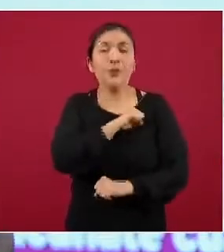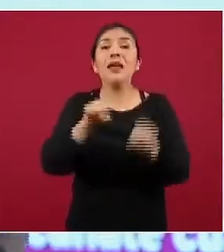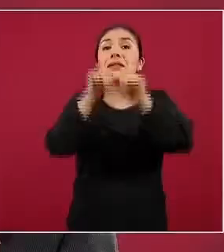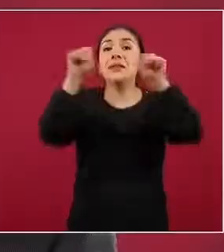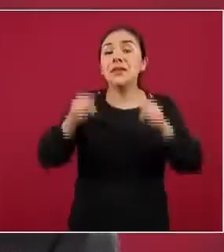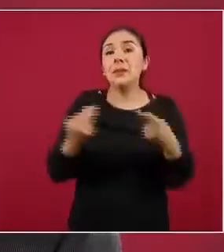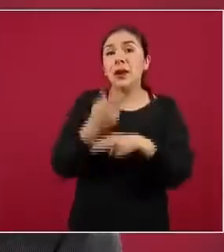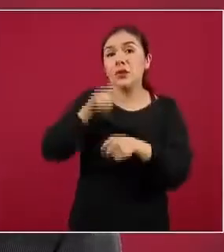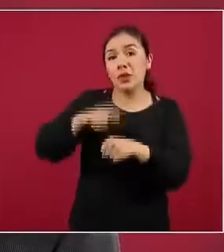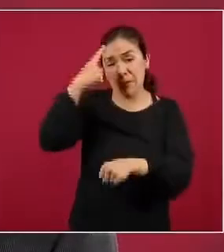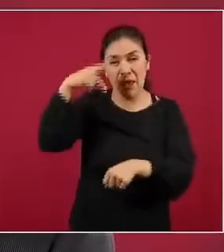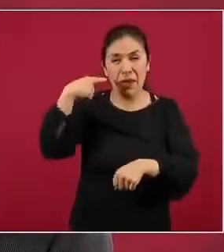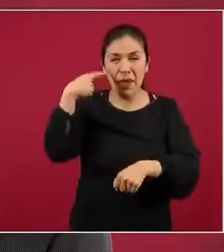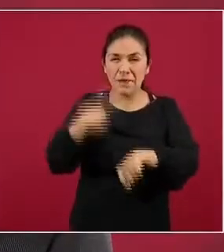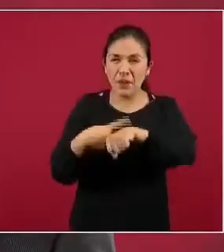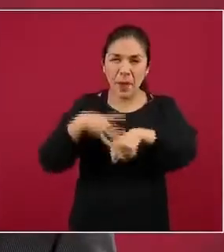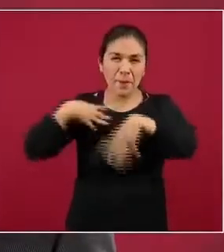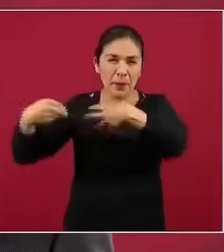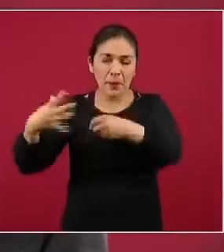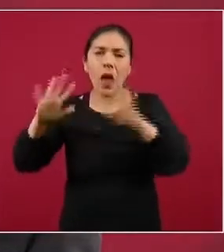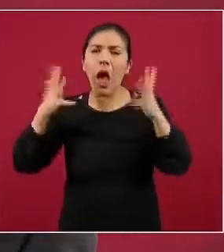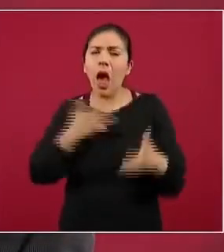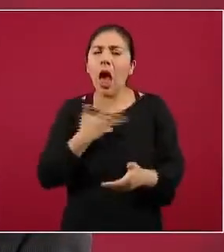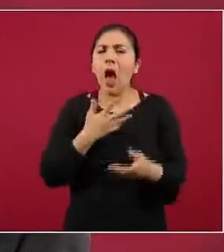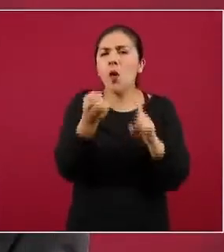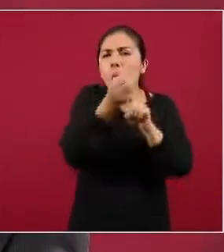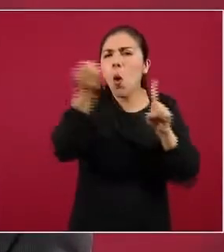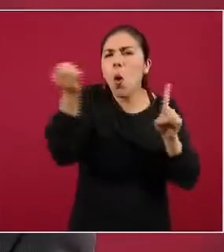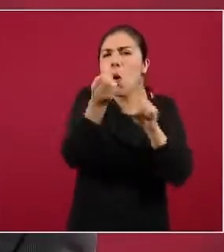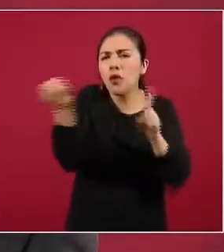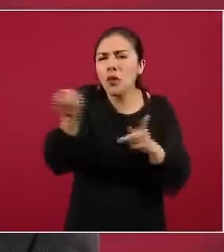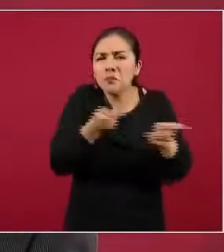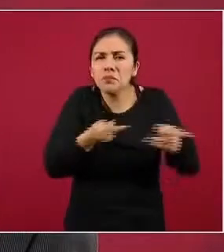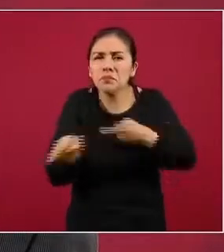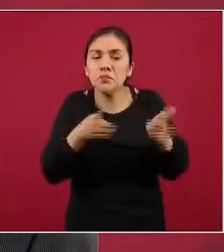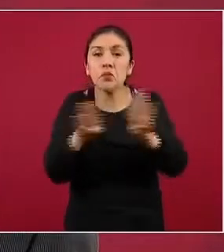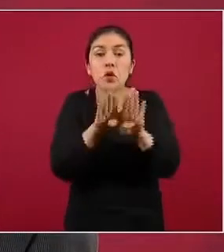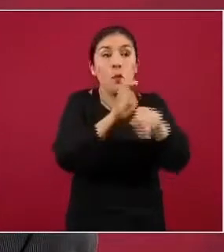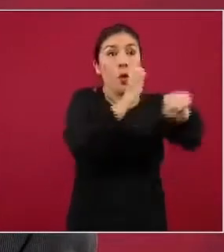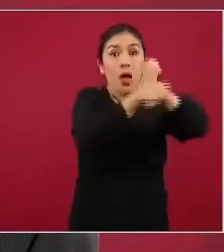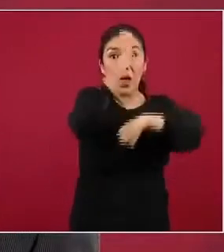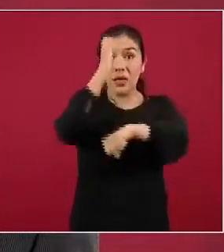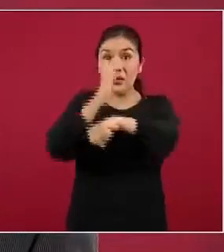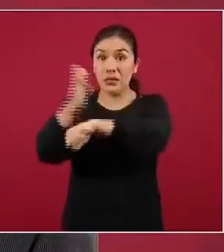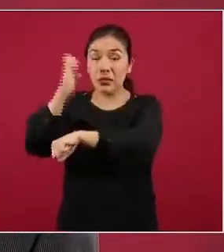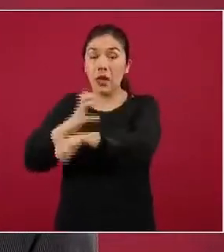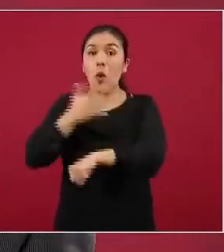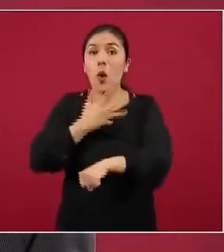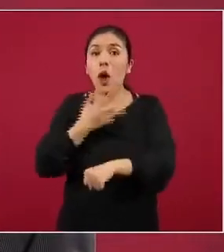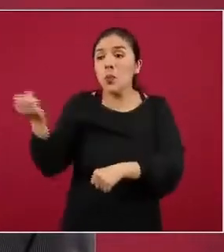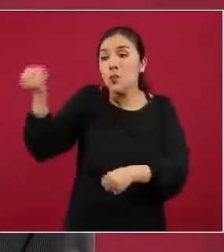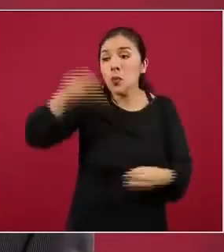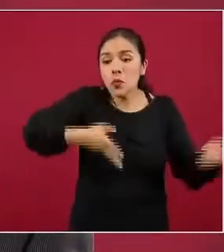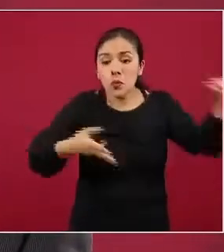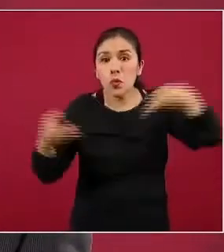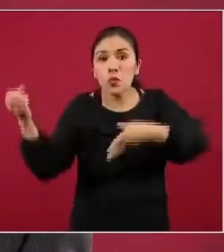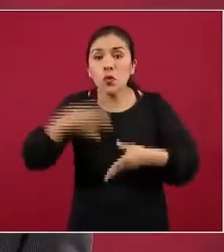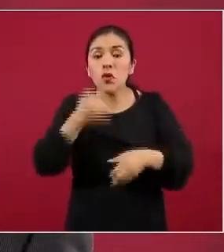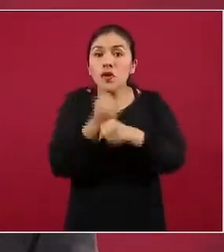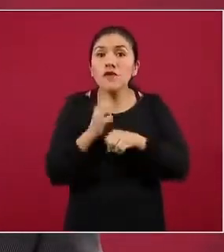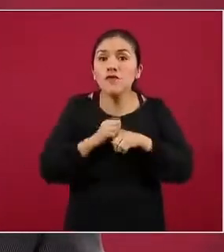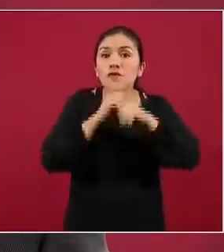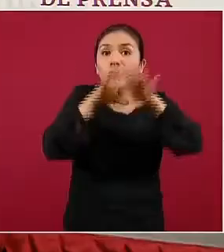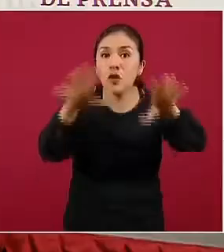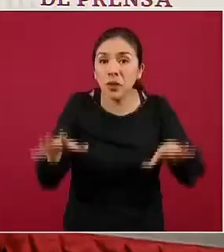Epidemiológica está organizado de tal manera de los estados proveen información, las unidades operativas,